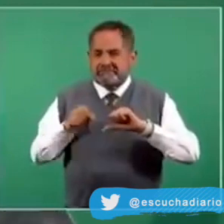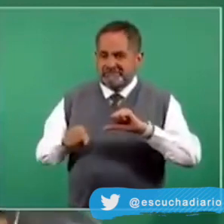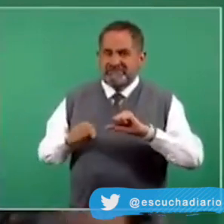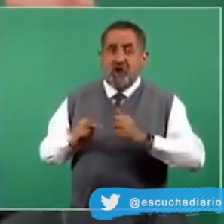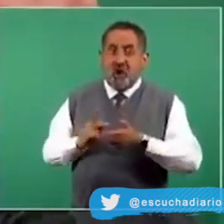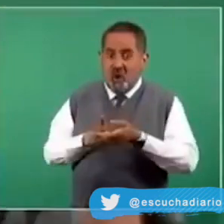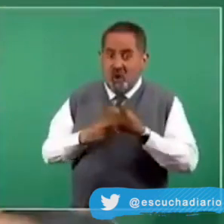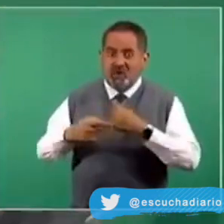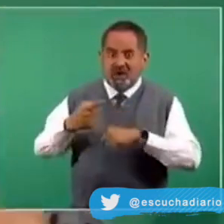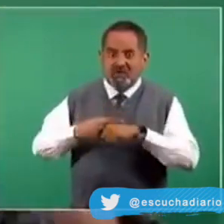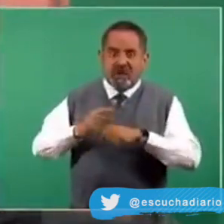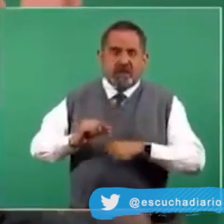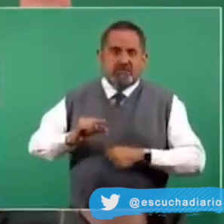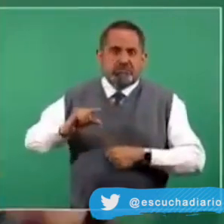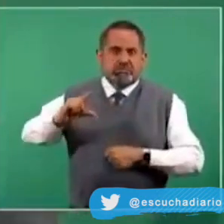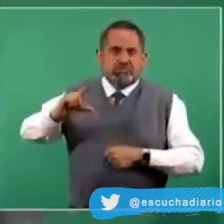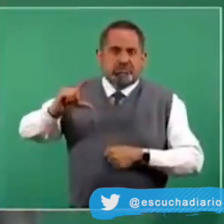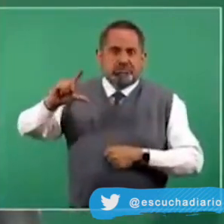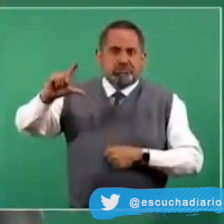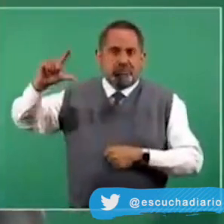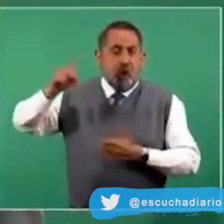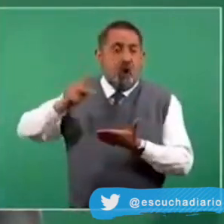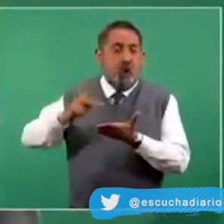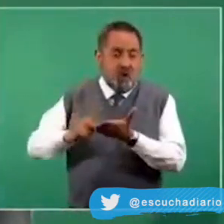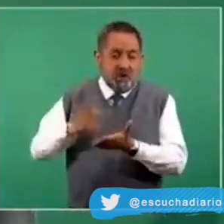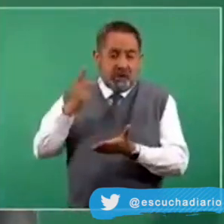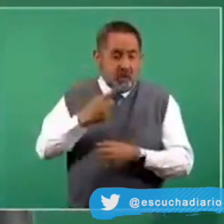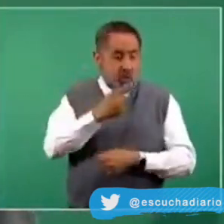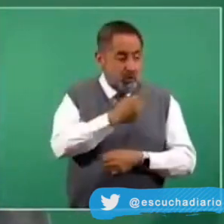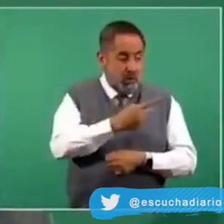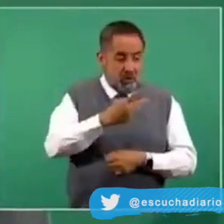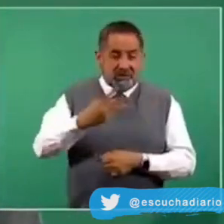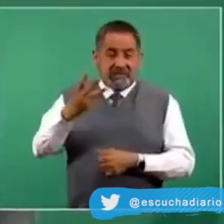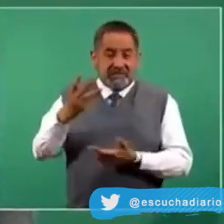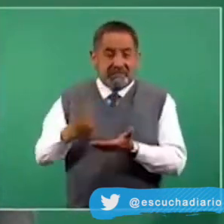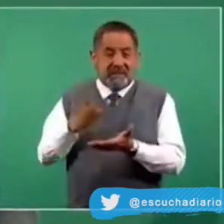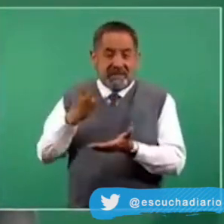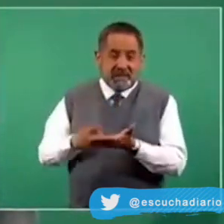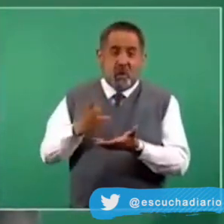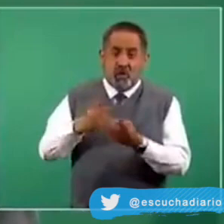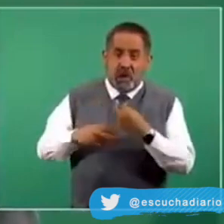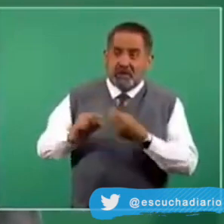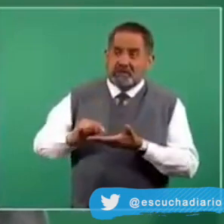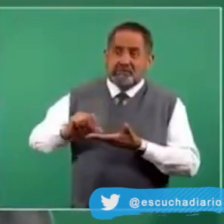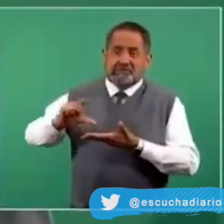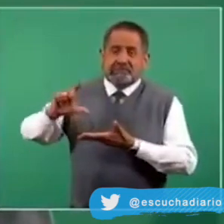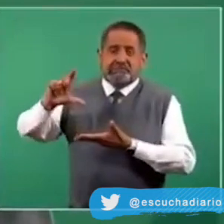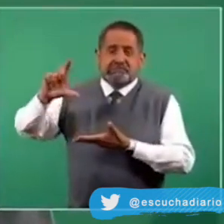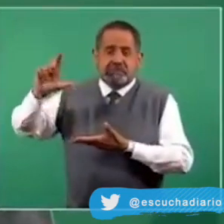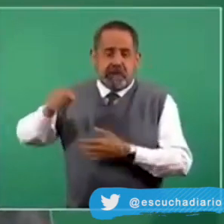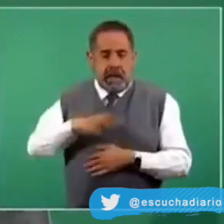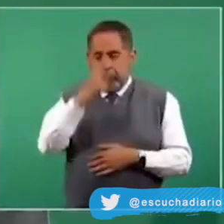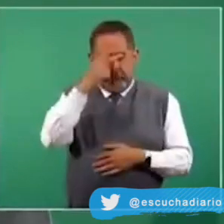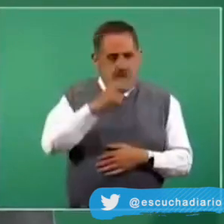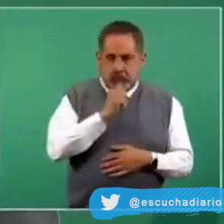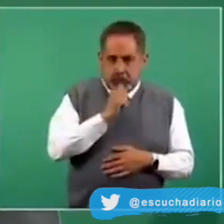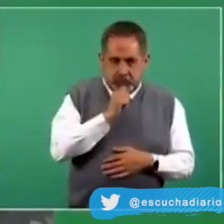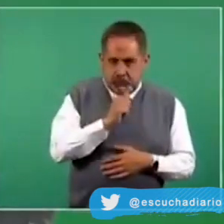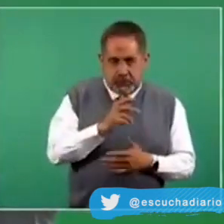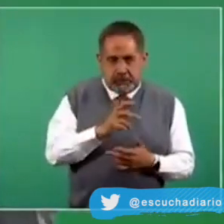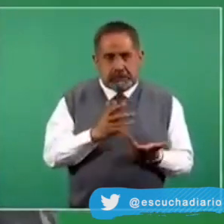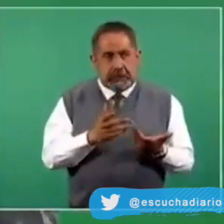está en la tercera ola, está subiendo en algunos países la cuarta ola. Mientras eso ocurra en México, a pesar de que ya